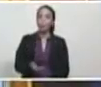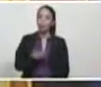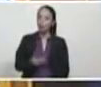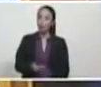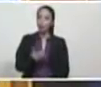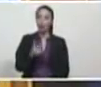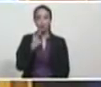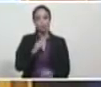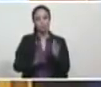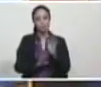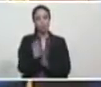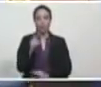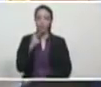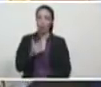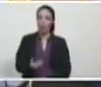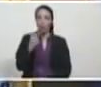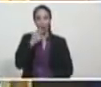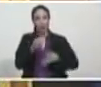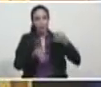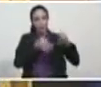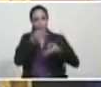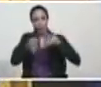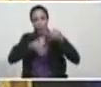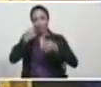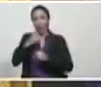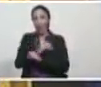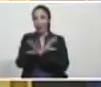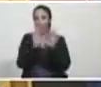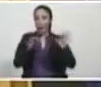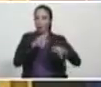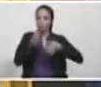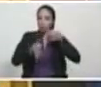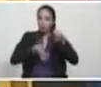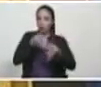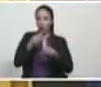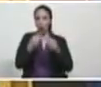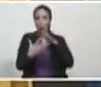esto, explicarlo y aplicarlo